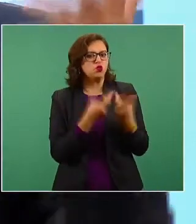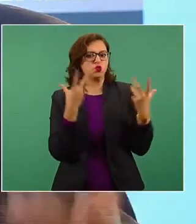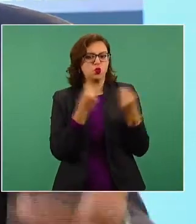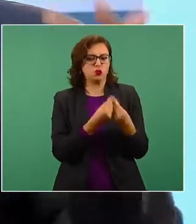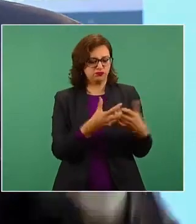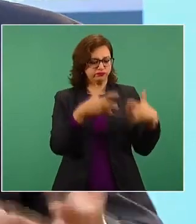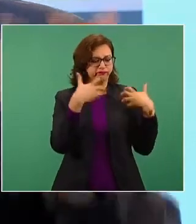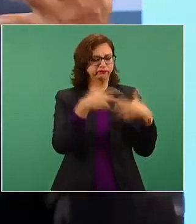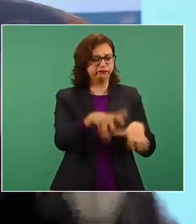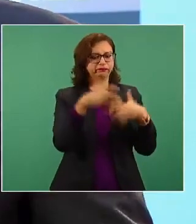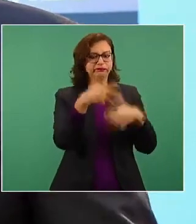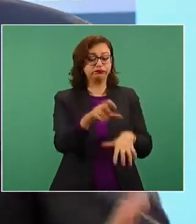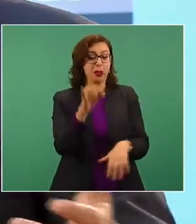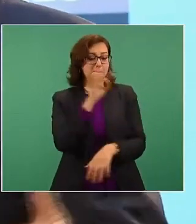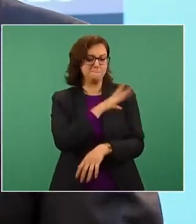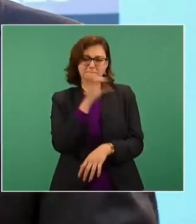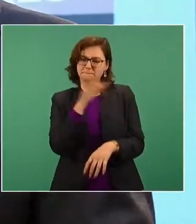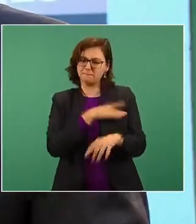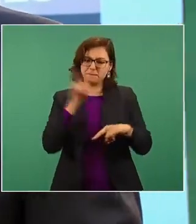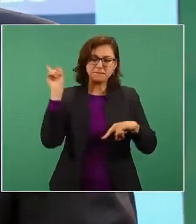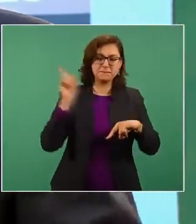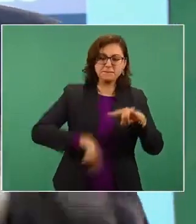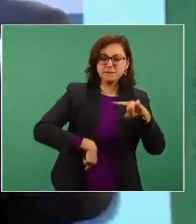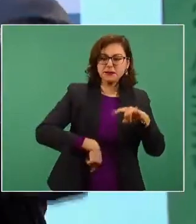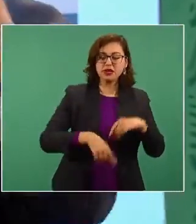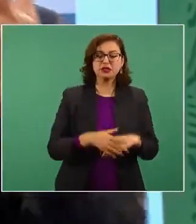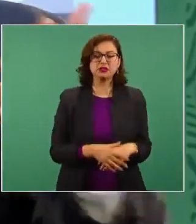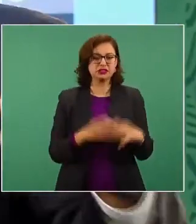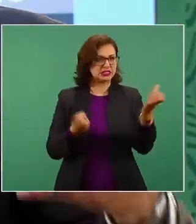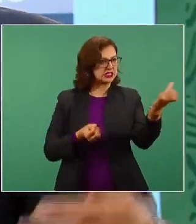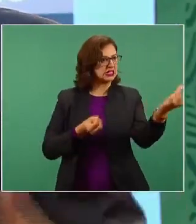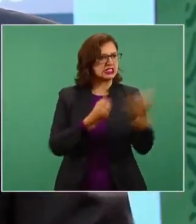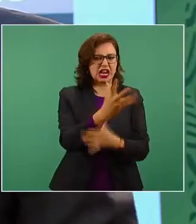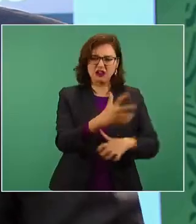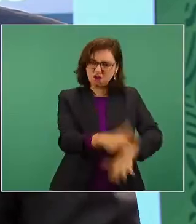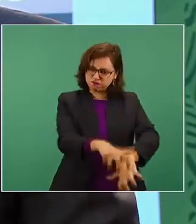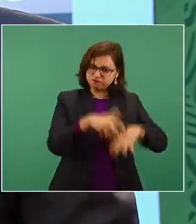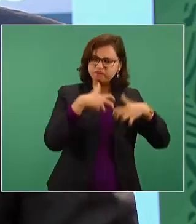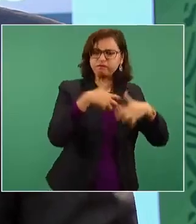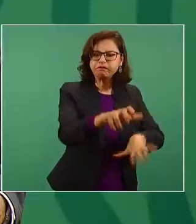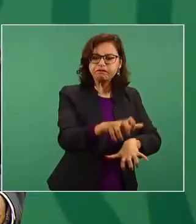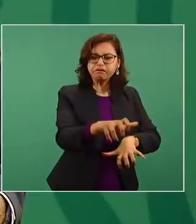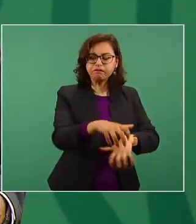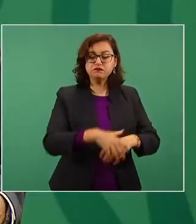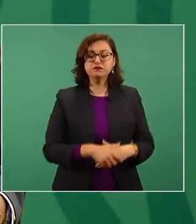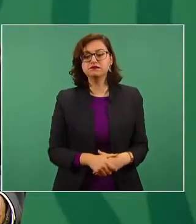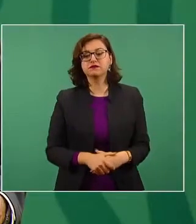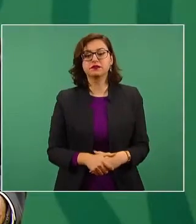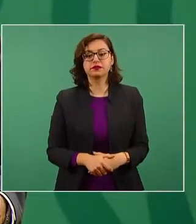saliera y que perdiera el miedo, salir a la calle.